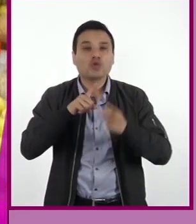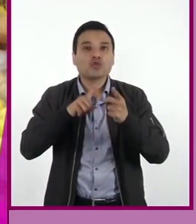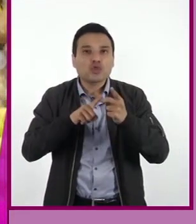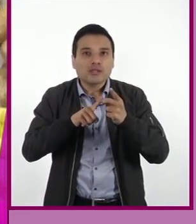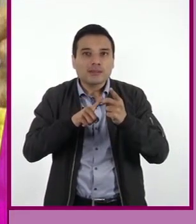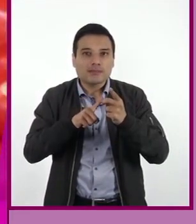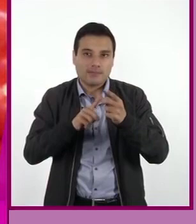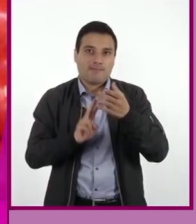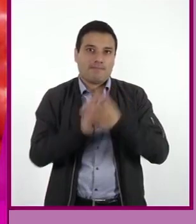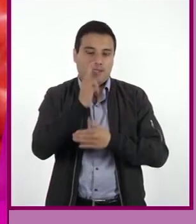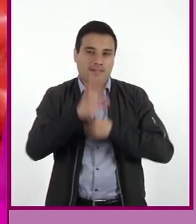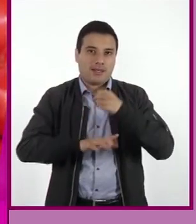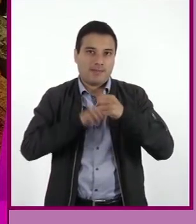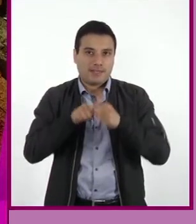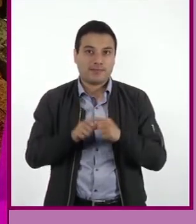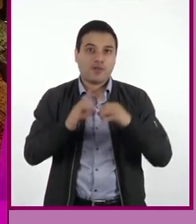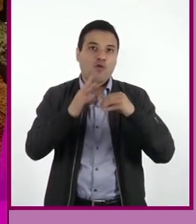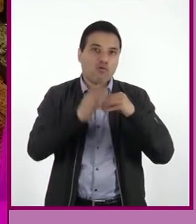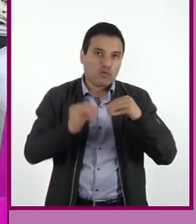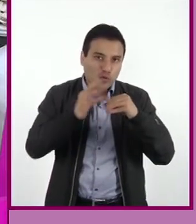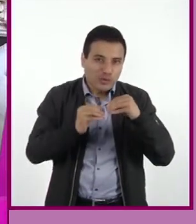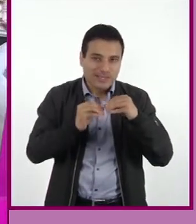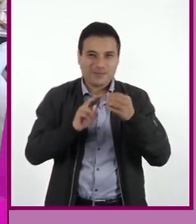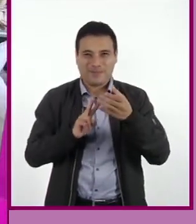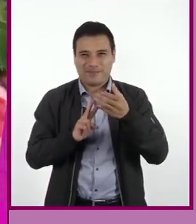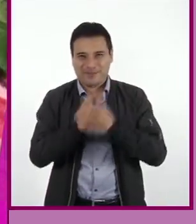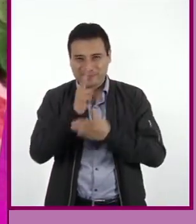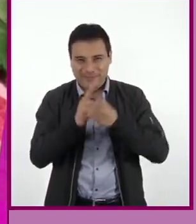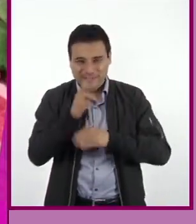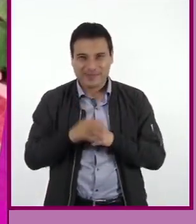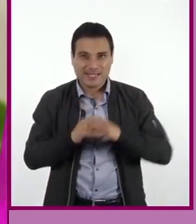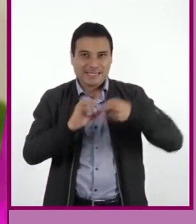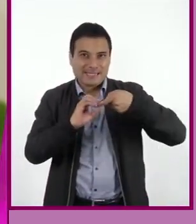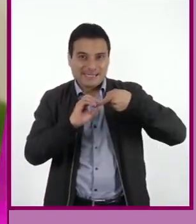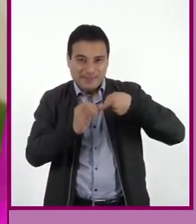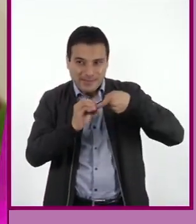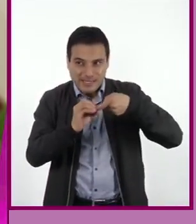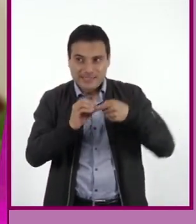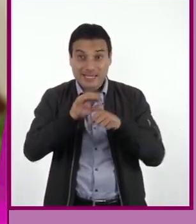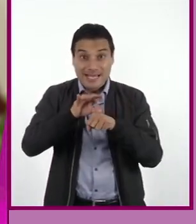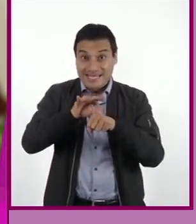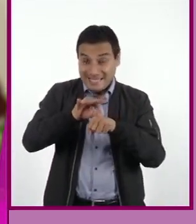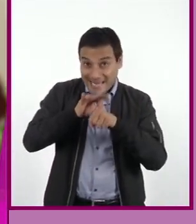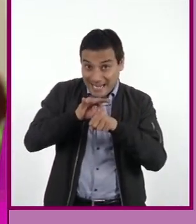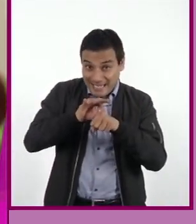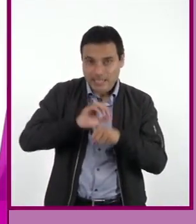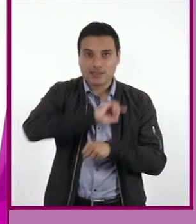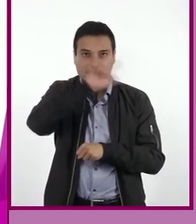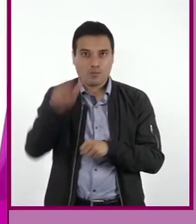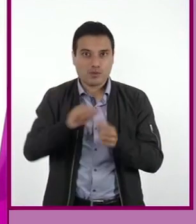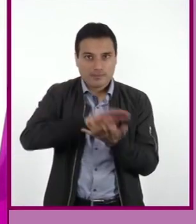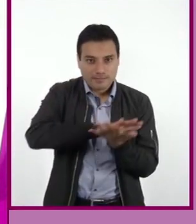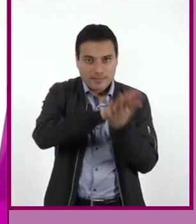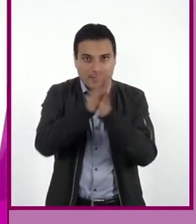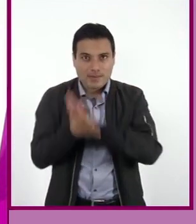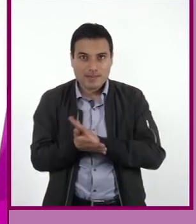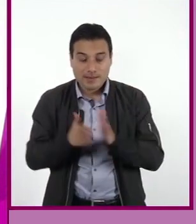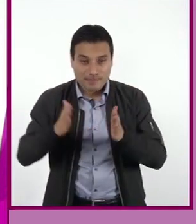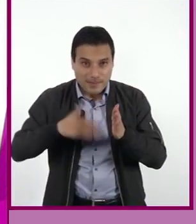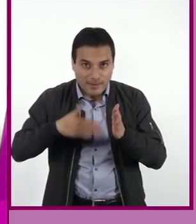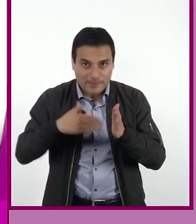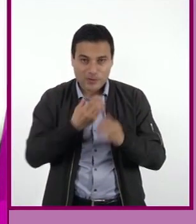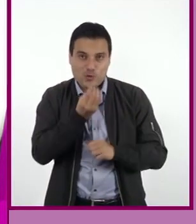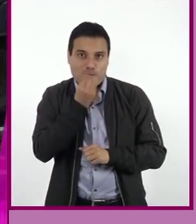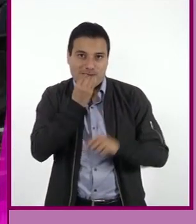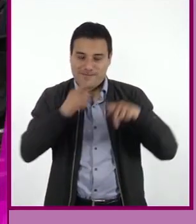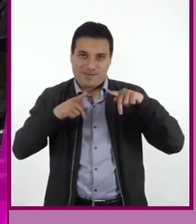esas frutas, verduras, especias, semillas y carnes se transforman en deliciosos platillos que se comen a